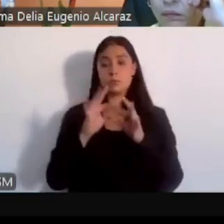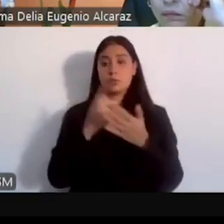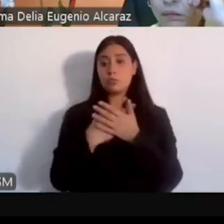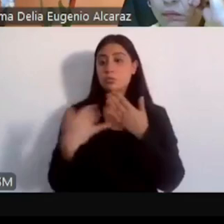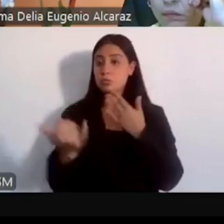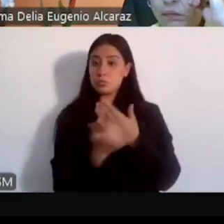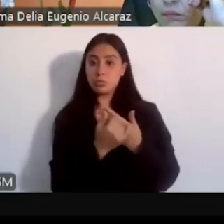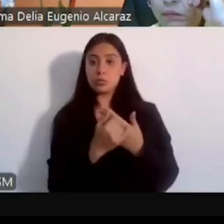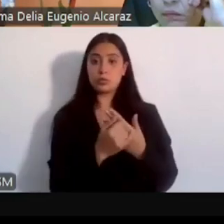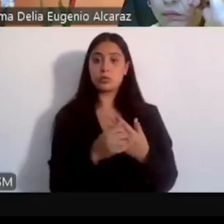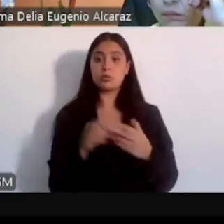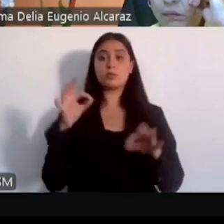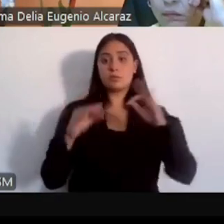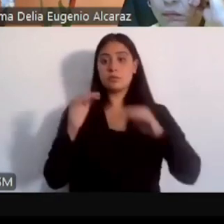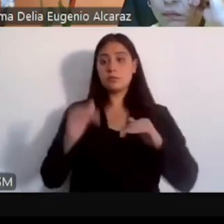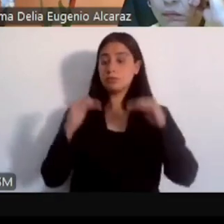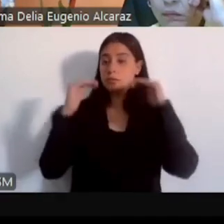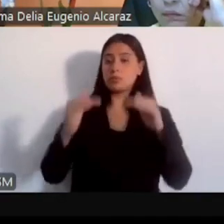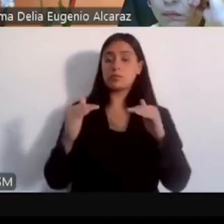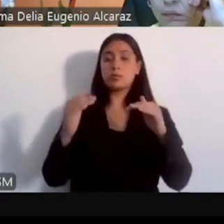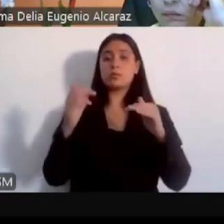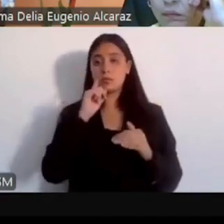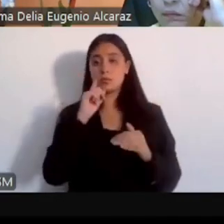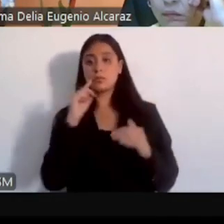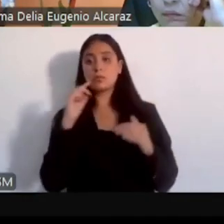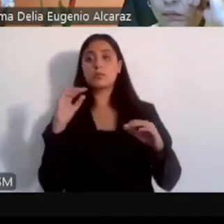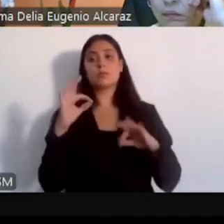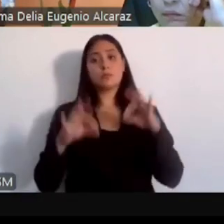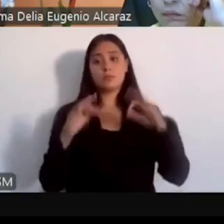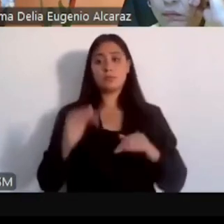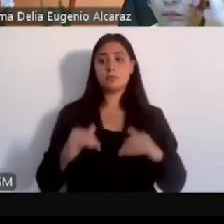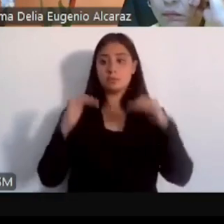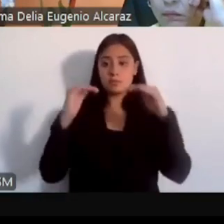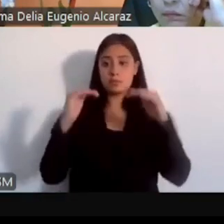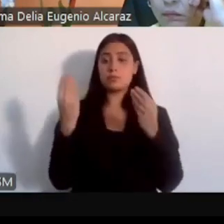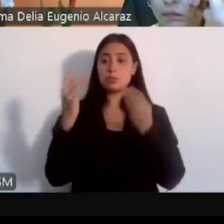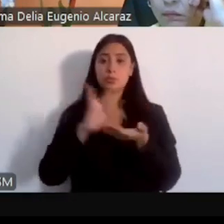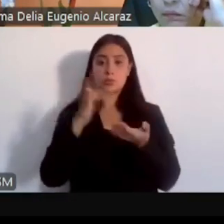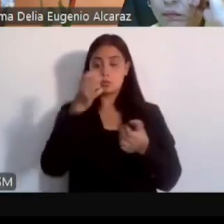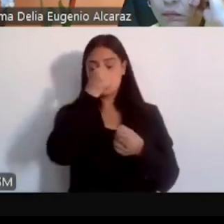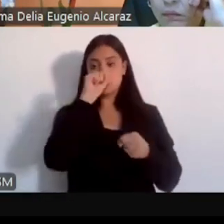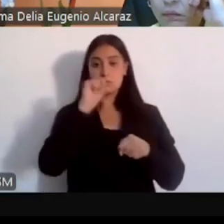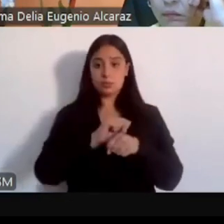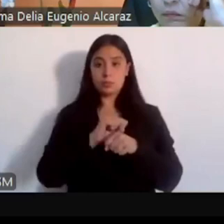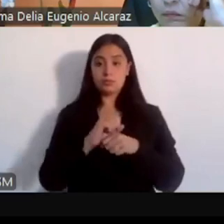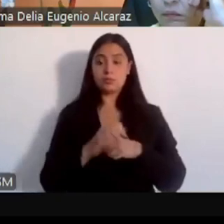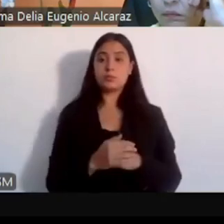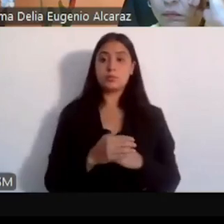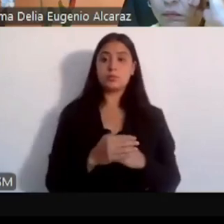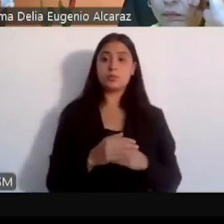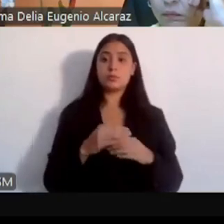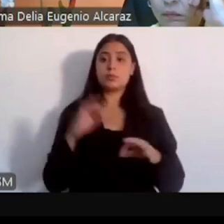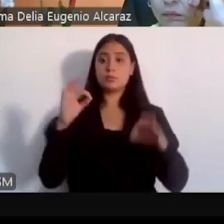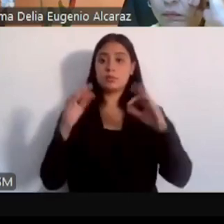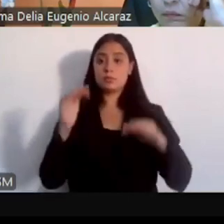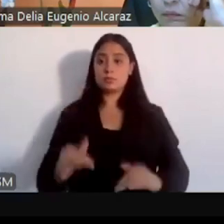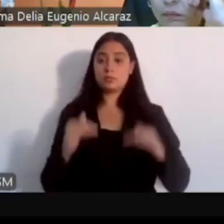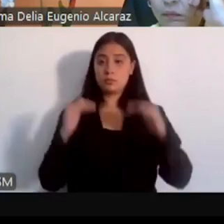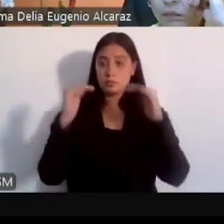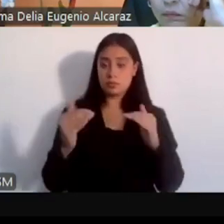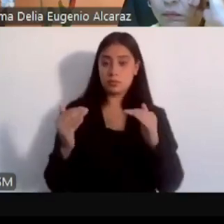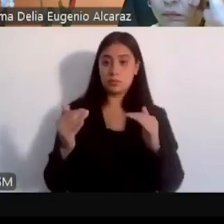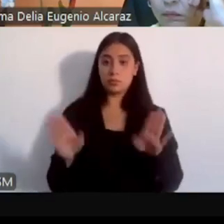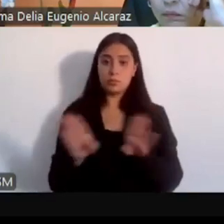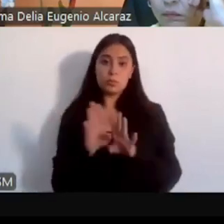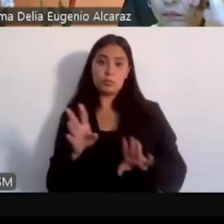resolución magistrada presidenta magistradas magistrado Gracias secretario magistradas magistrado está nuestra